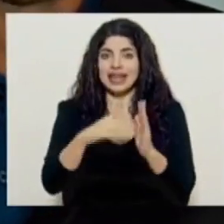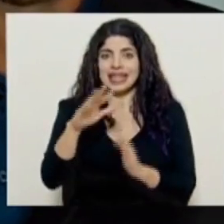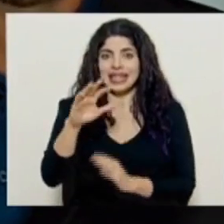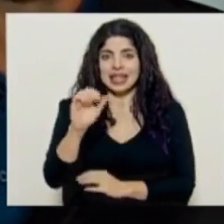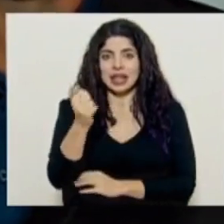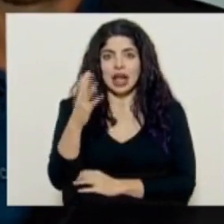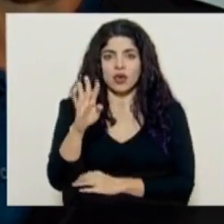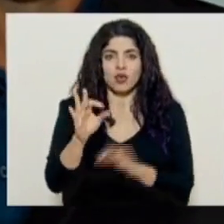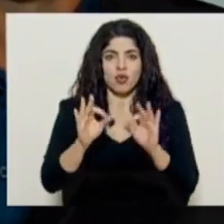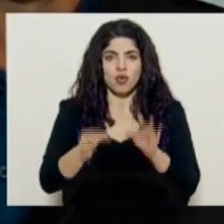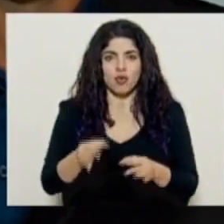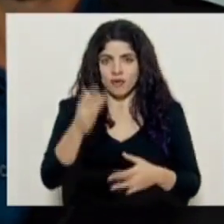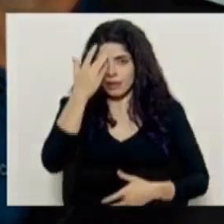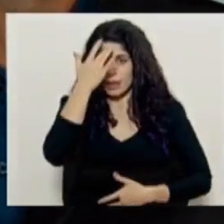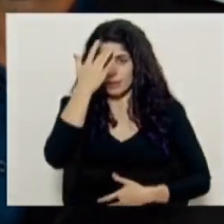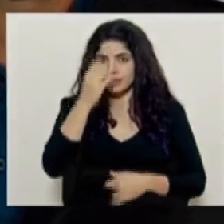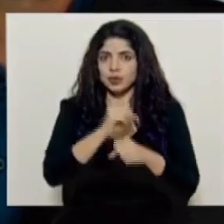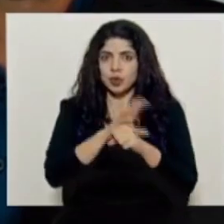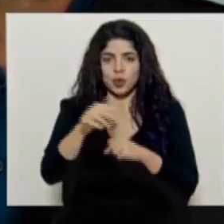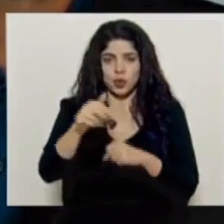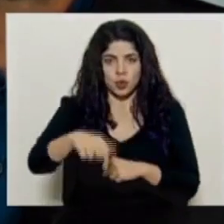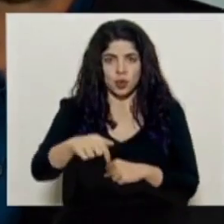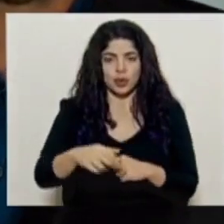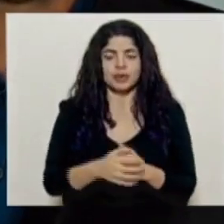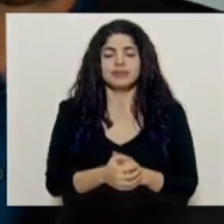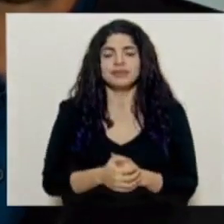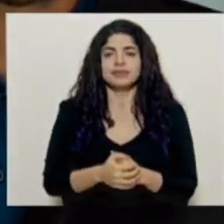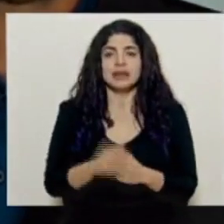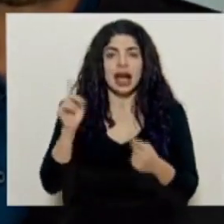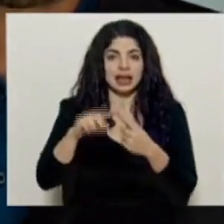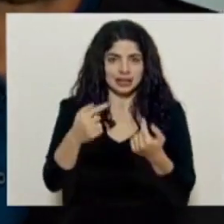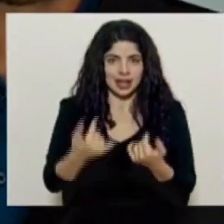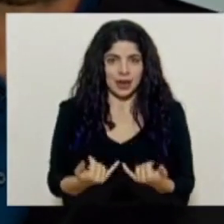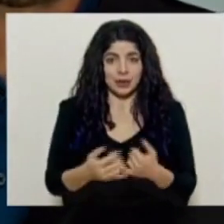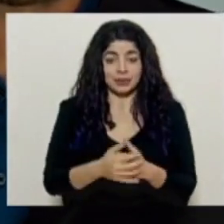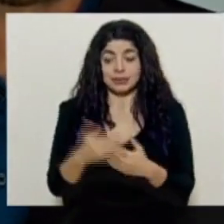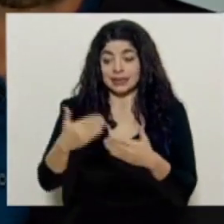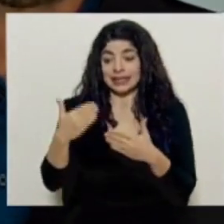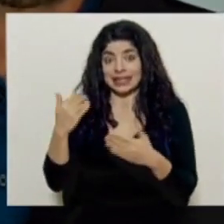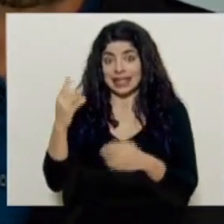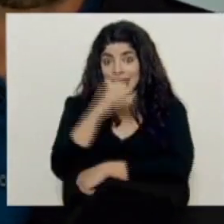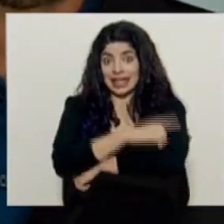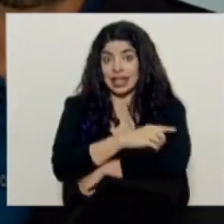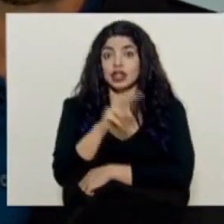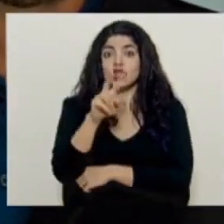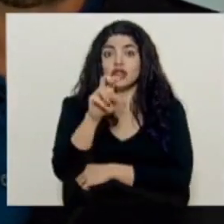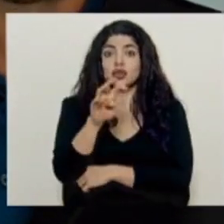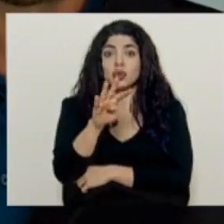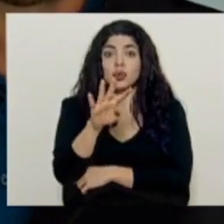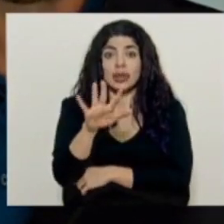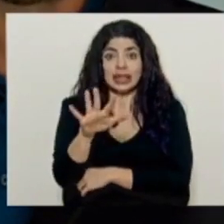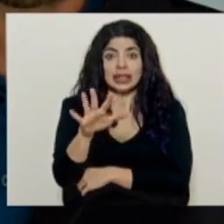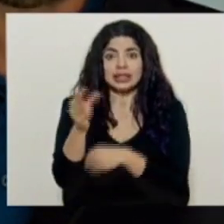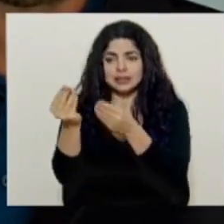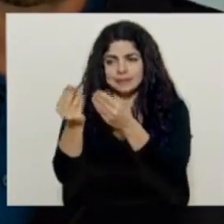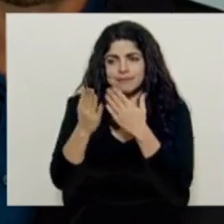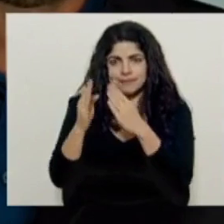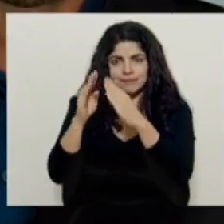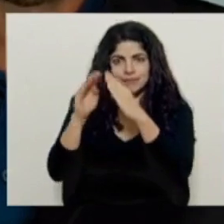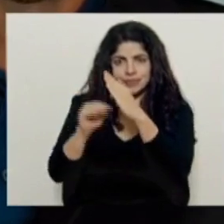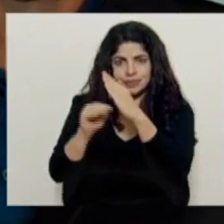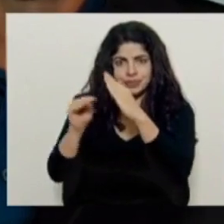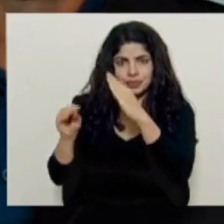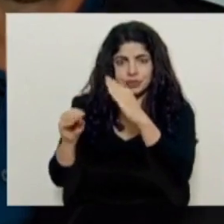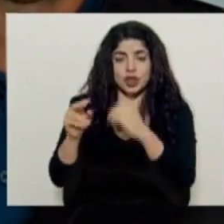205.514 casos confirmados al día de hoy. De los casos registrados en estos días, 245 fueron diagnosticados por nexo